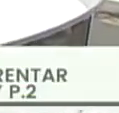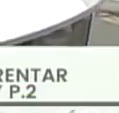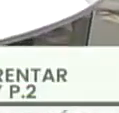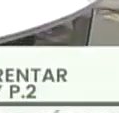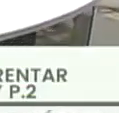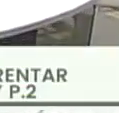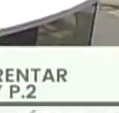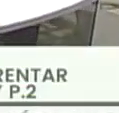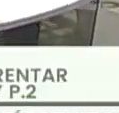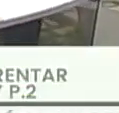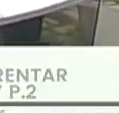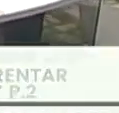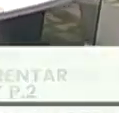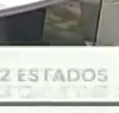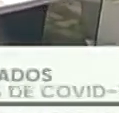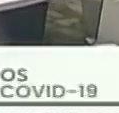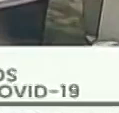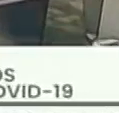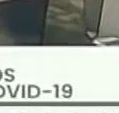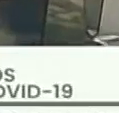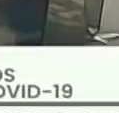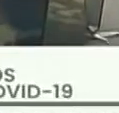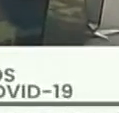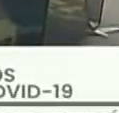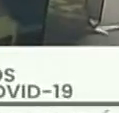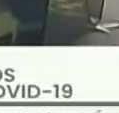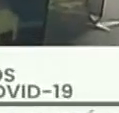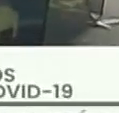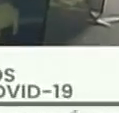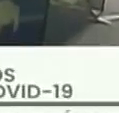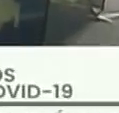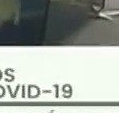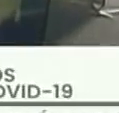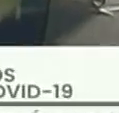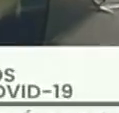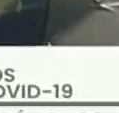la cuarentena radical estos 7 días que vienen.